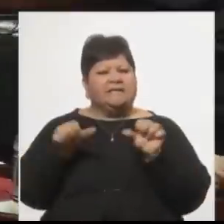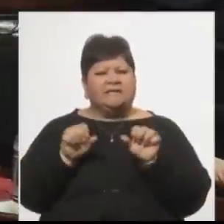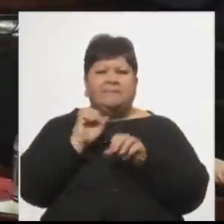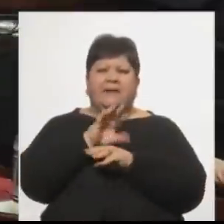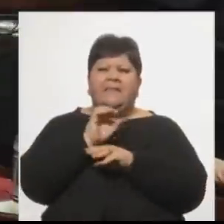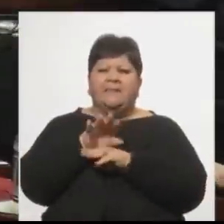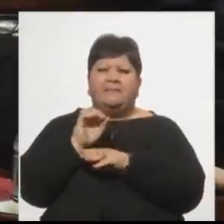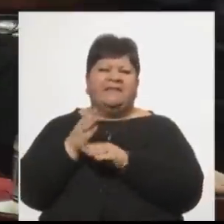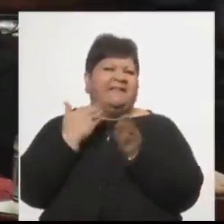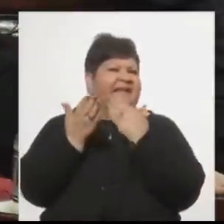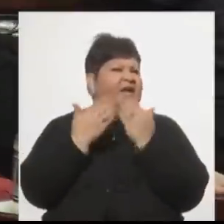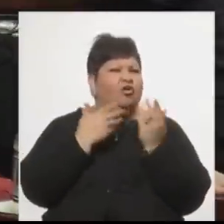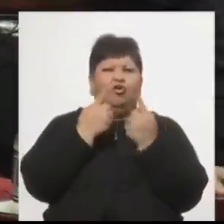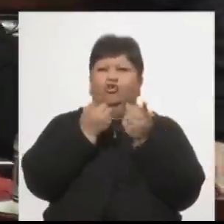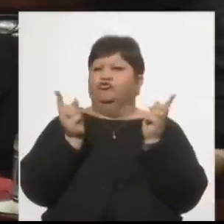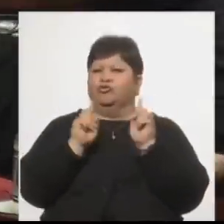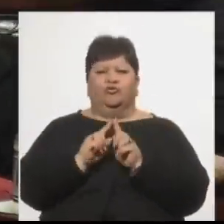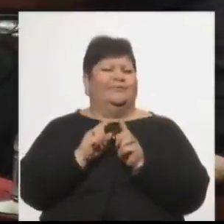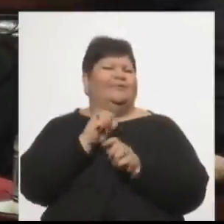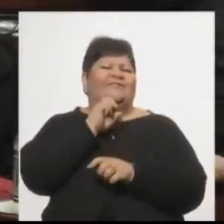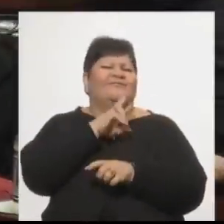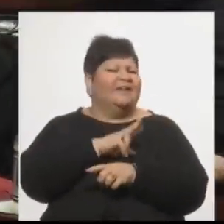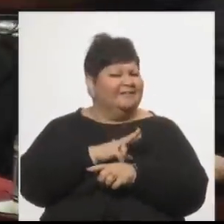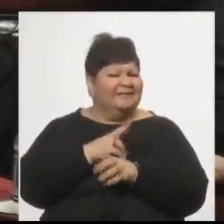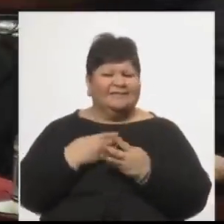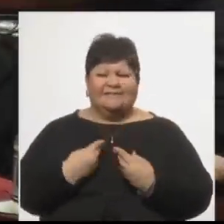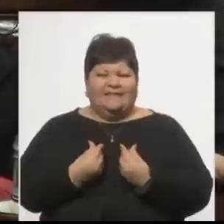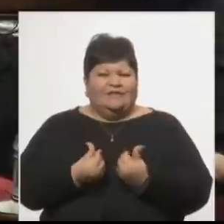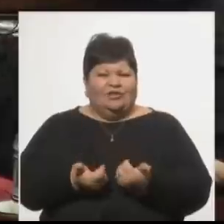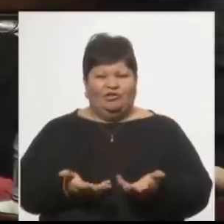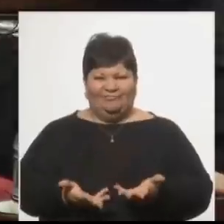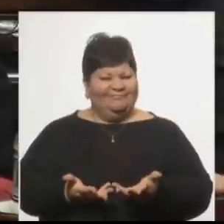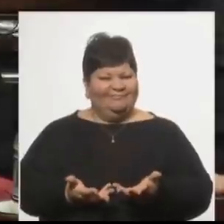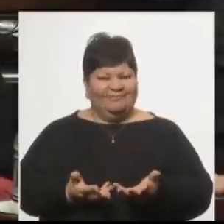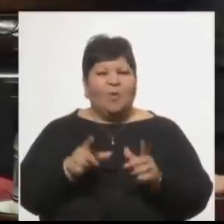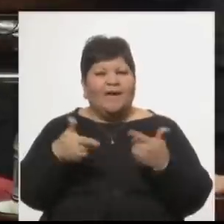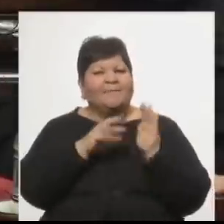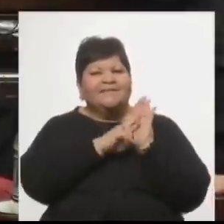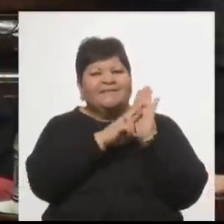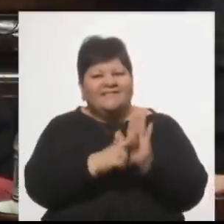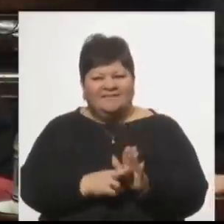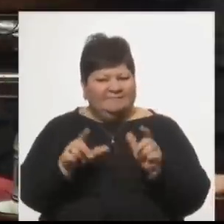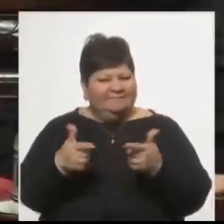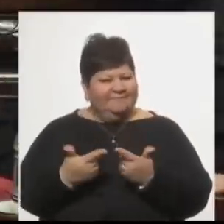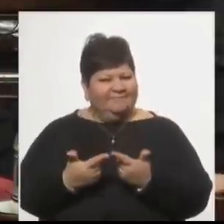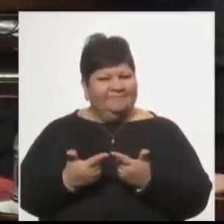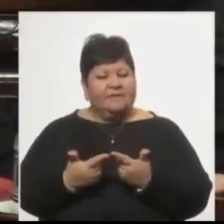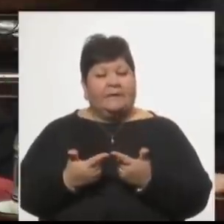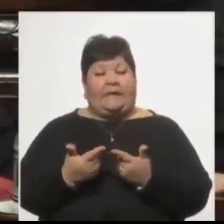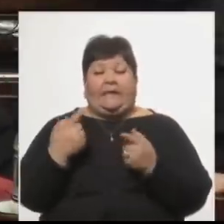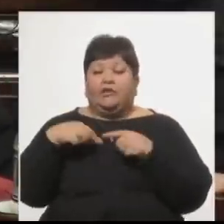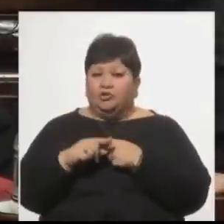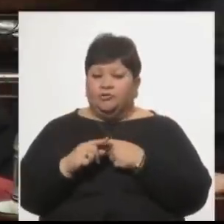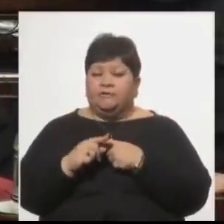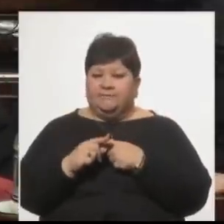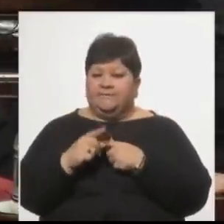universal y vive la falsa sensación de ello. Y más que nunca entonces nos tenemos que aferrar a